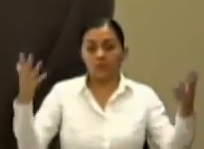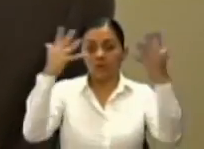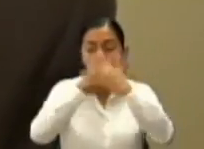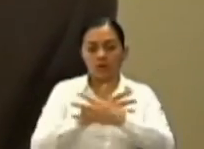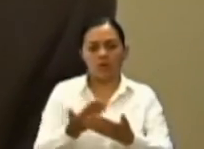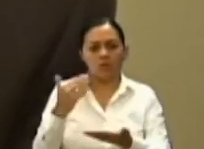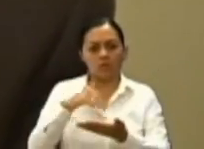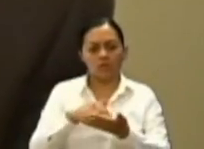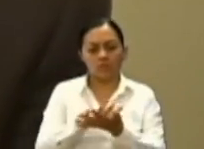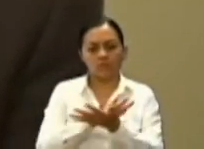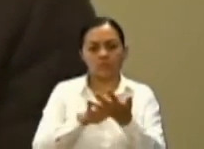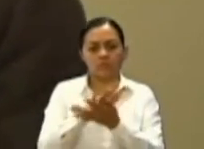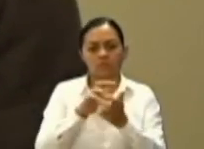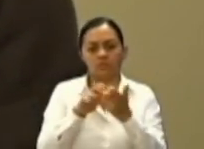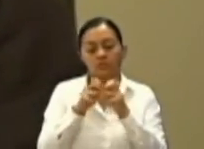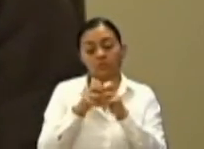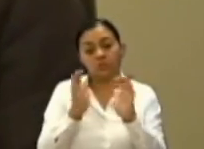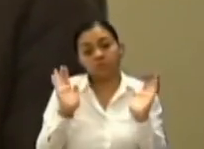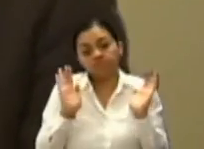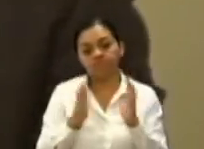para generar incertidumbre